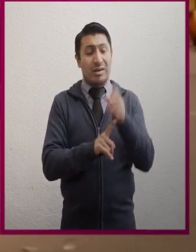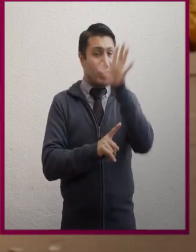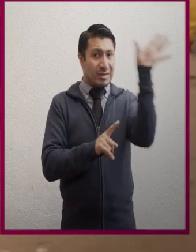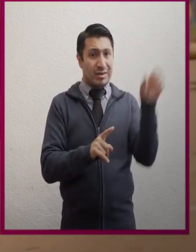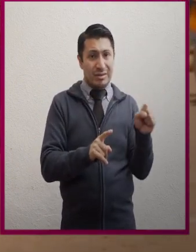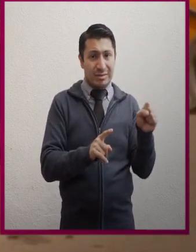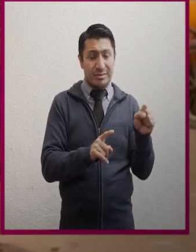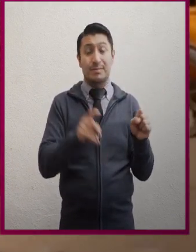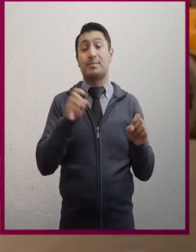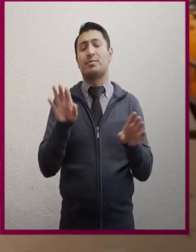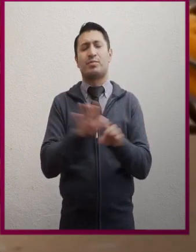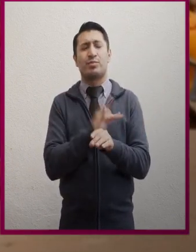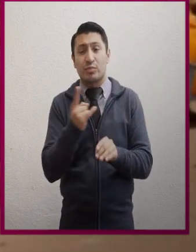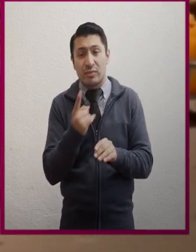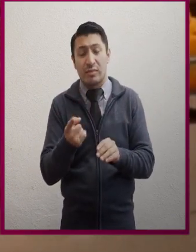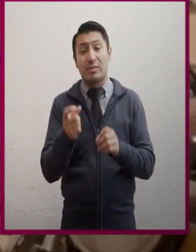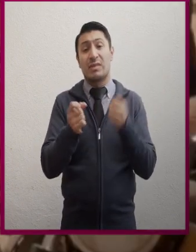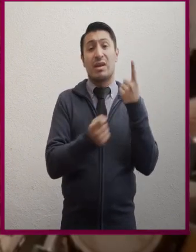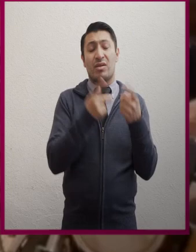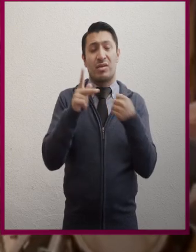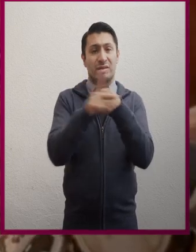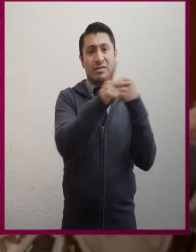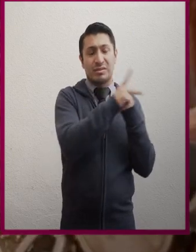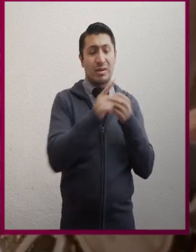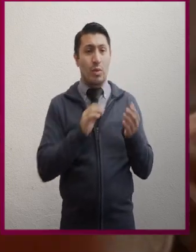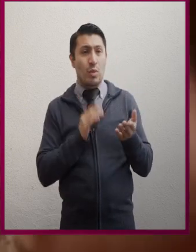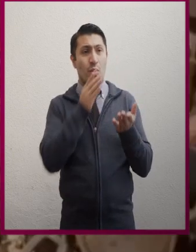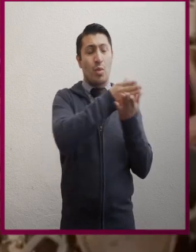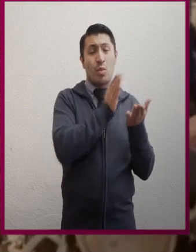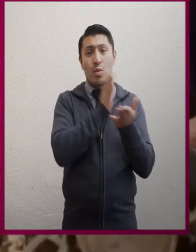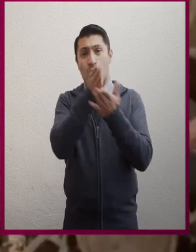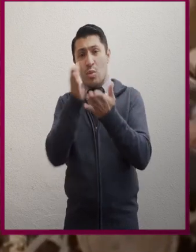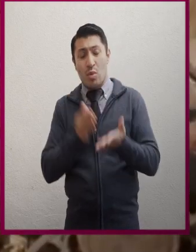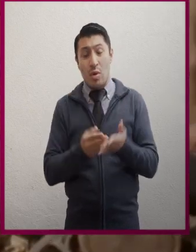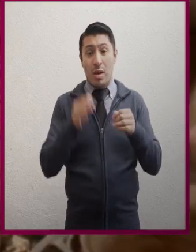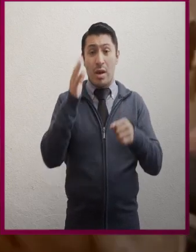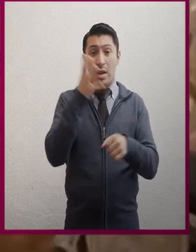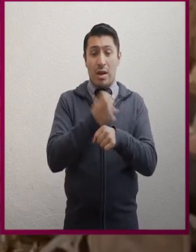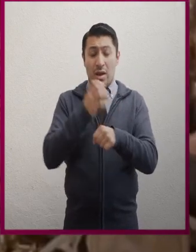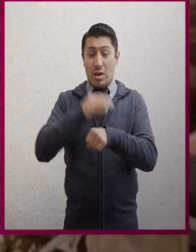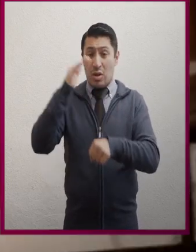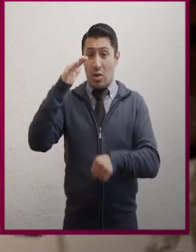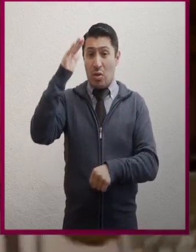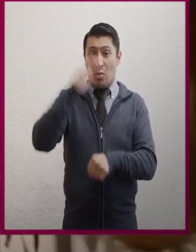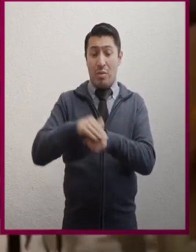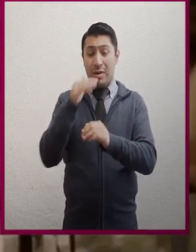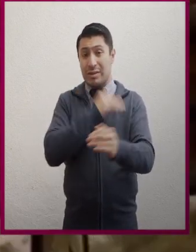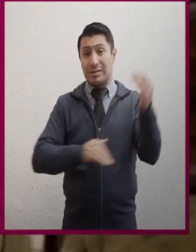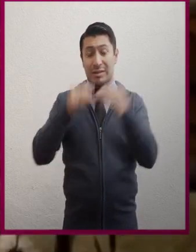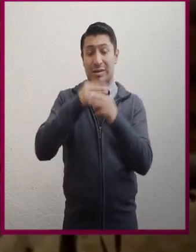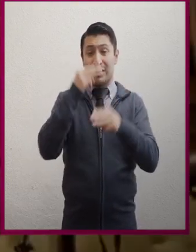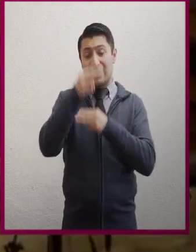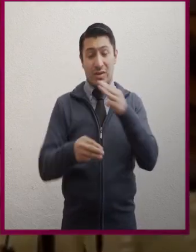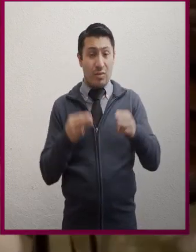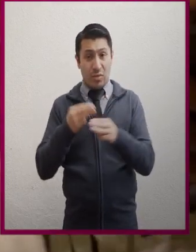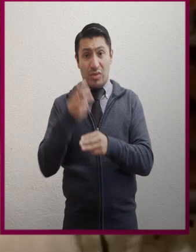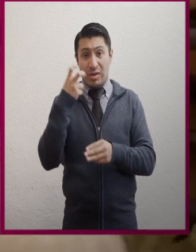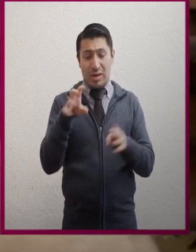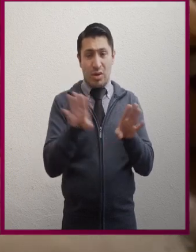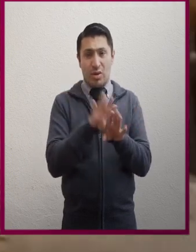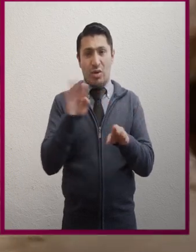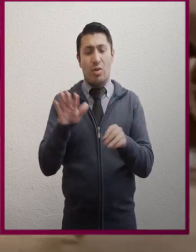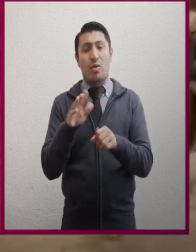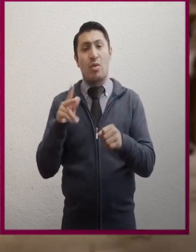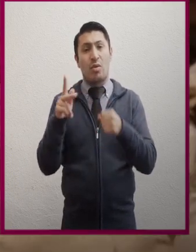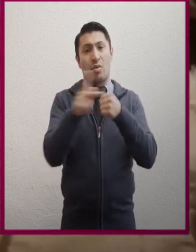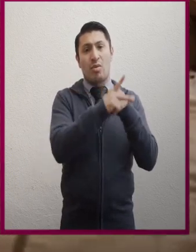también dentro del mismo. El flujo migratorio de unos a otros países africanos es el quinto más alto del mundo. Esta migración